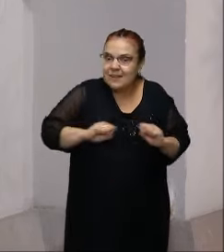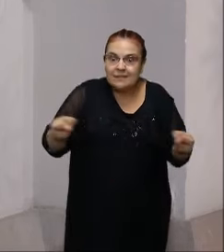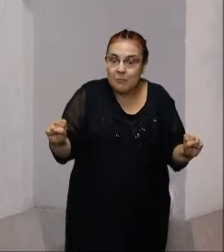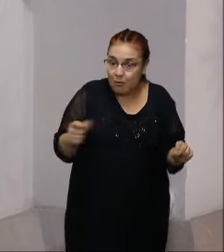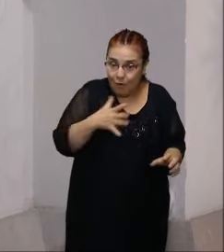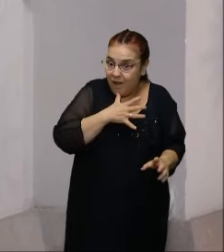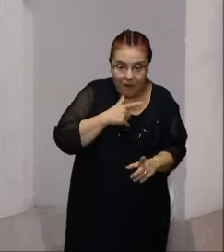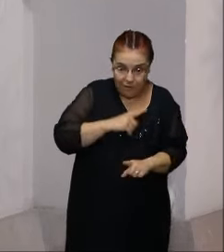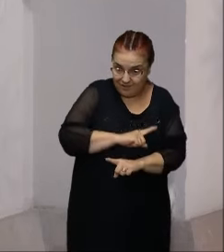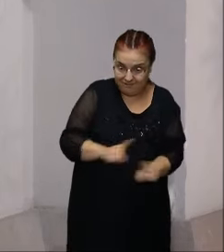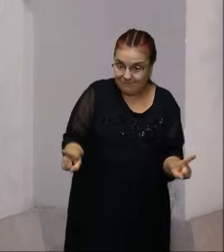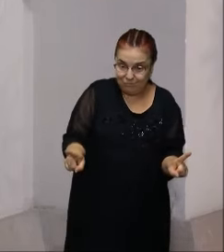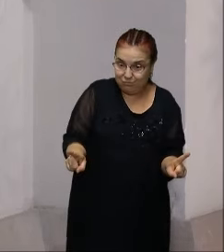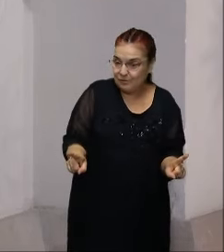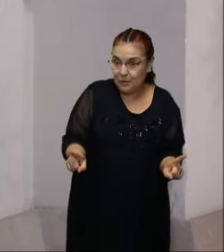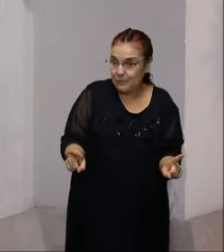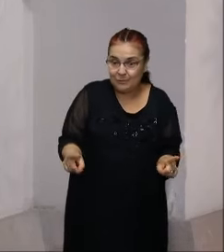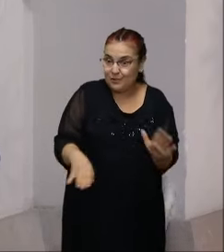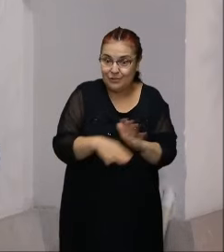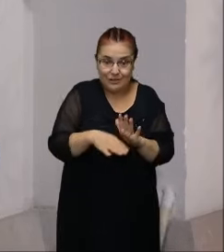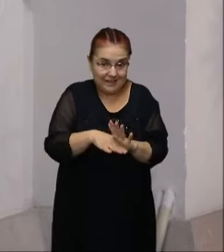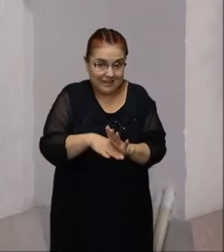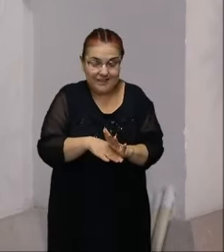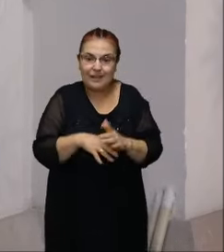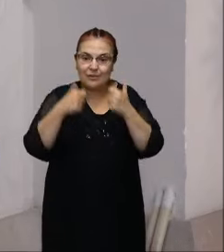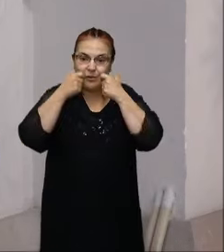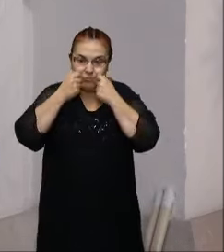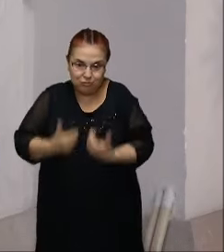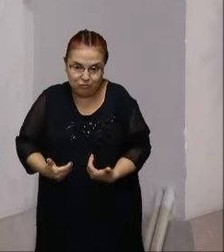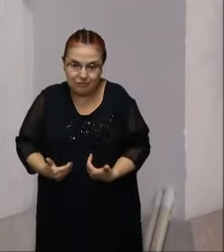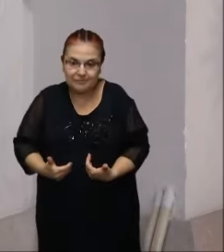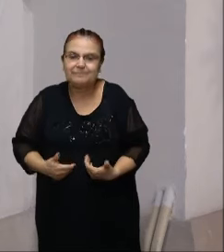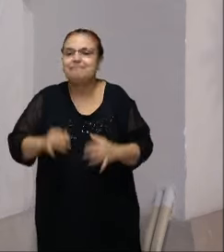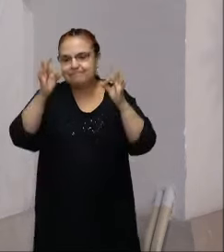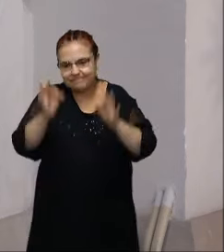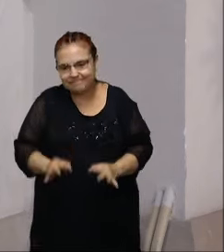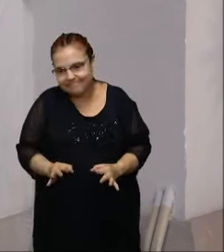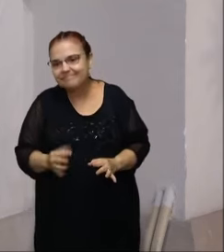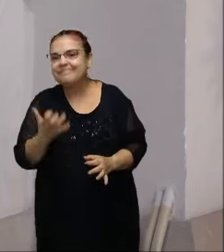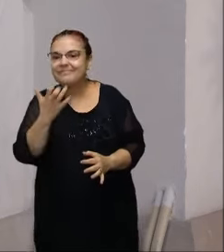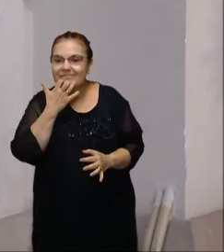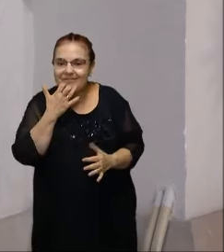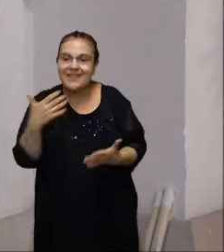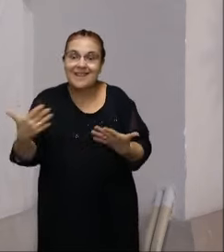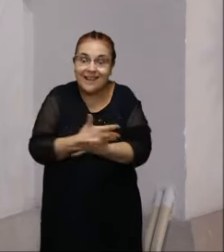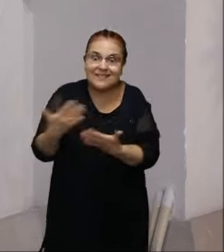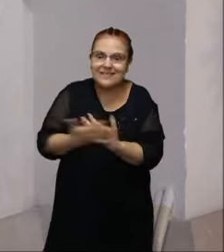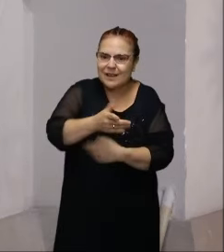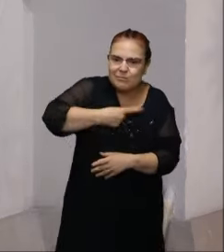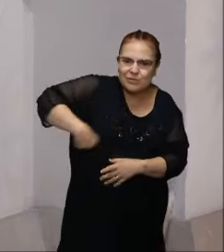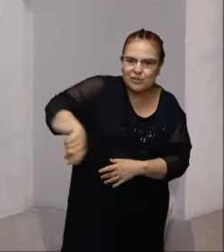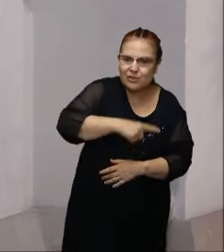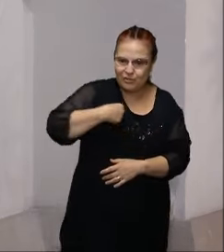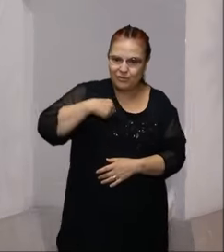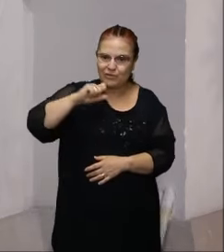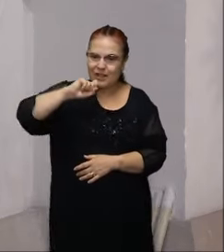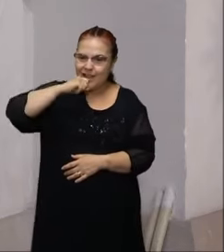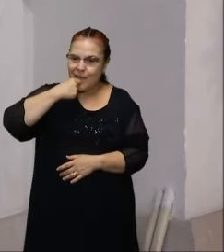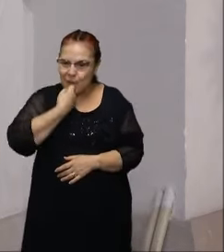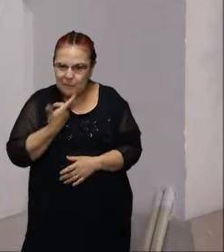estáis ahora, pues seguís siendo carnales. En efecto, mientras haya entre vosotros envidias y